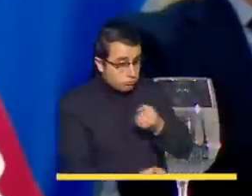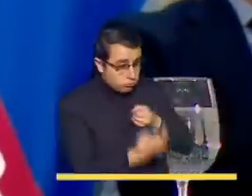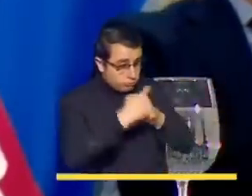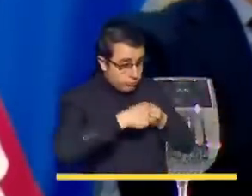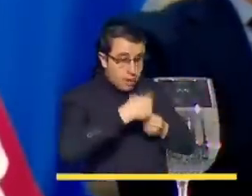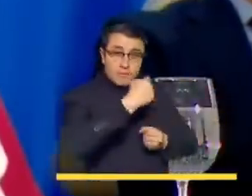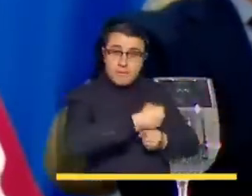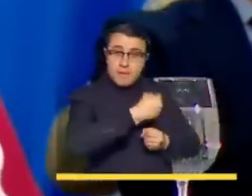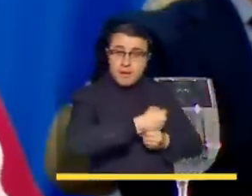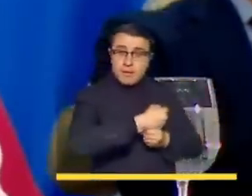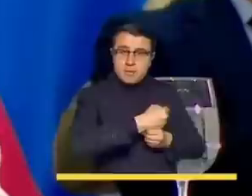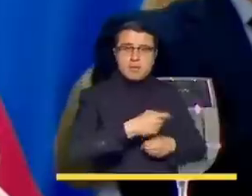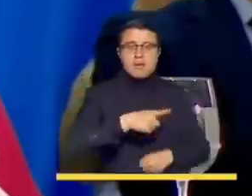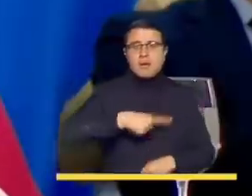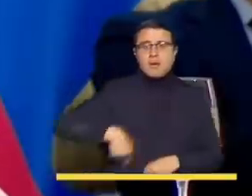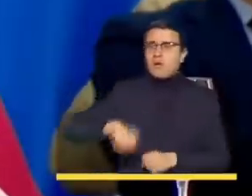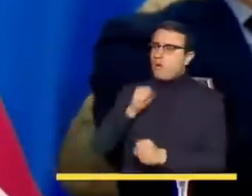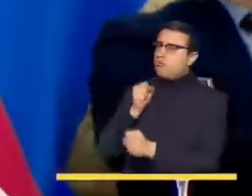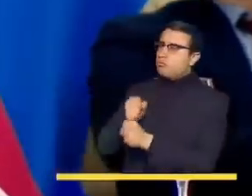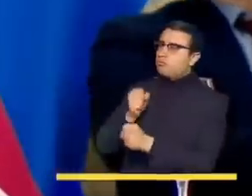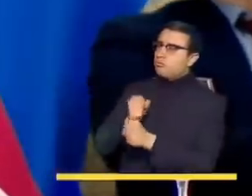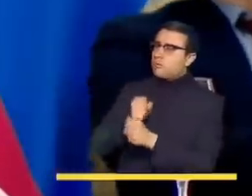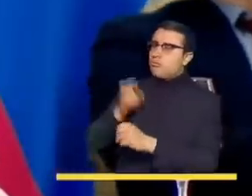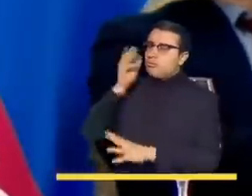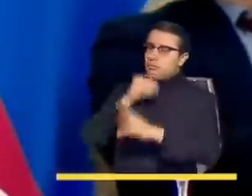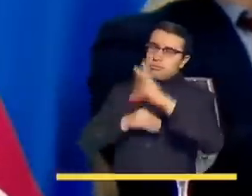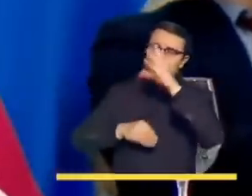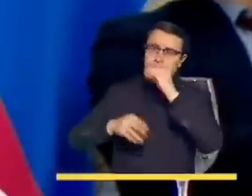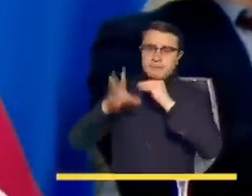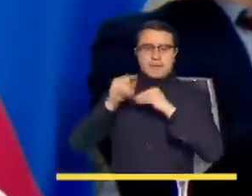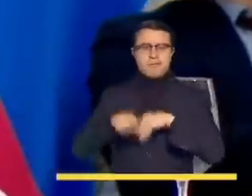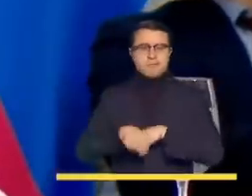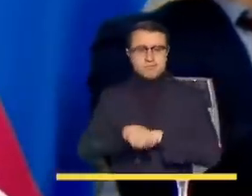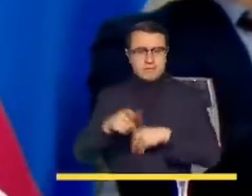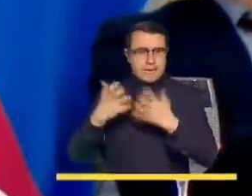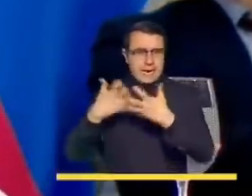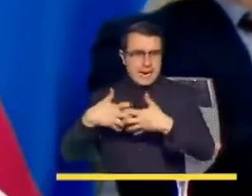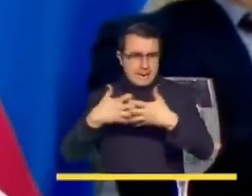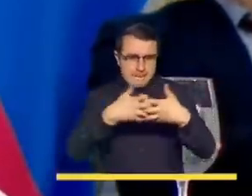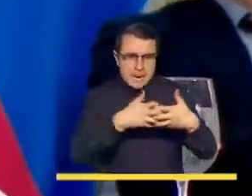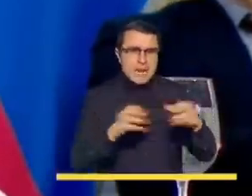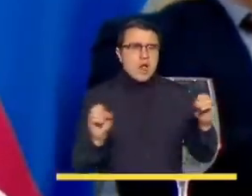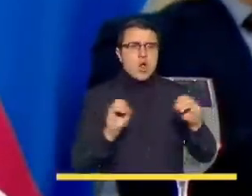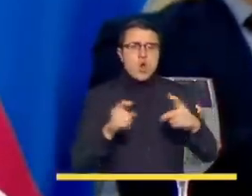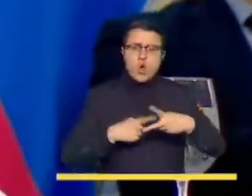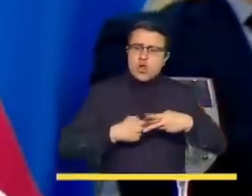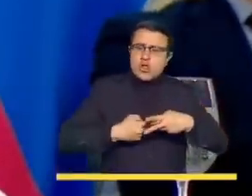y trabajan como aprendices en empresas, en talleres,